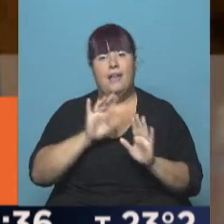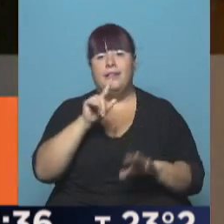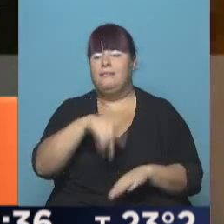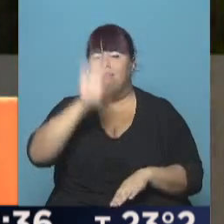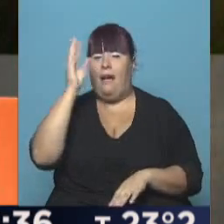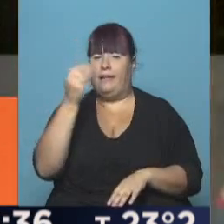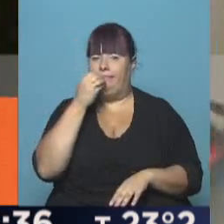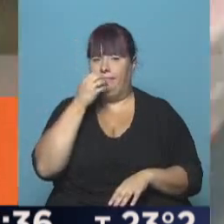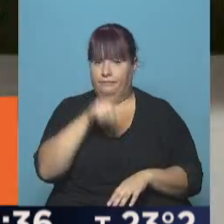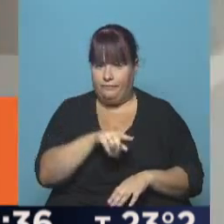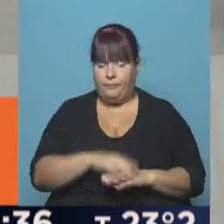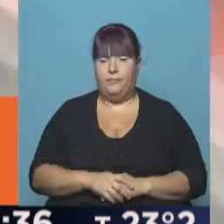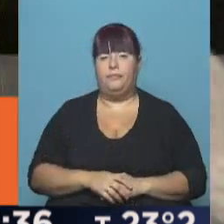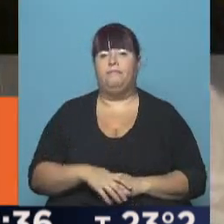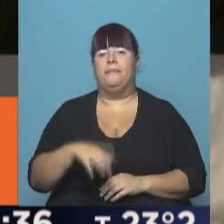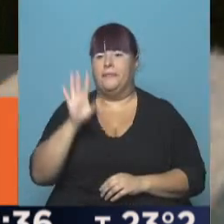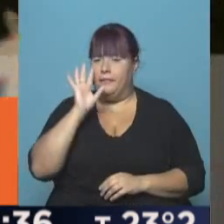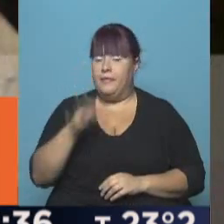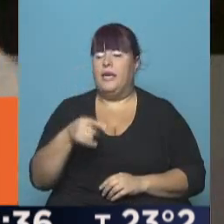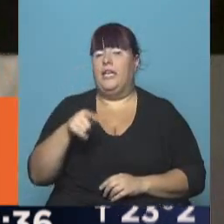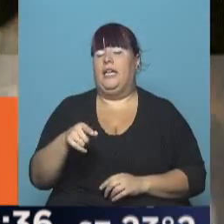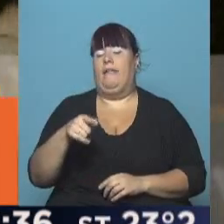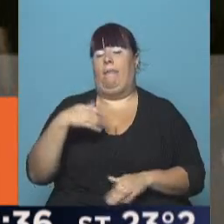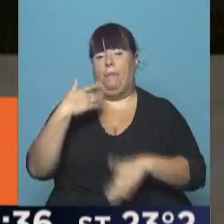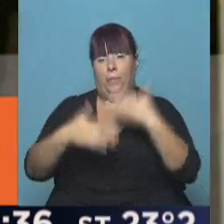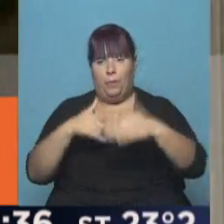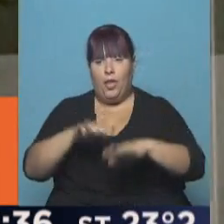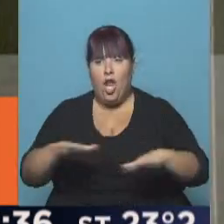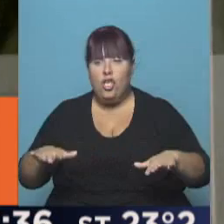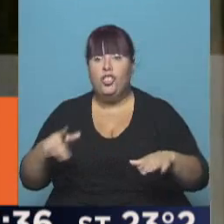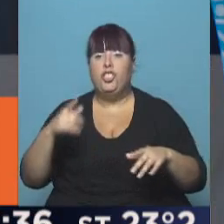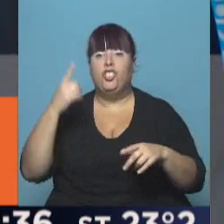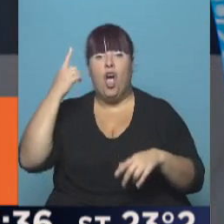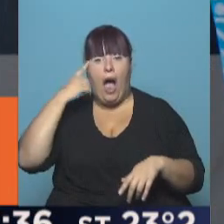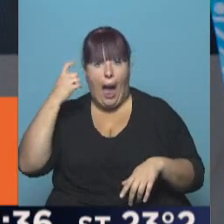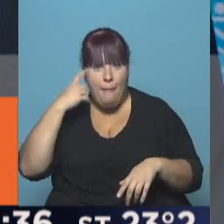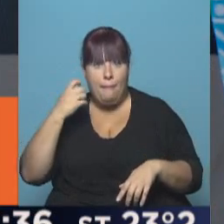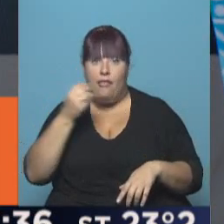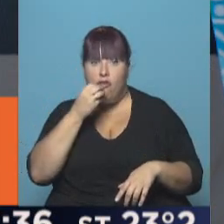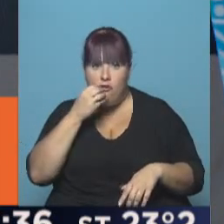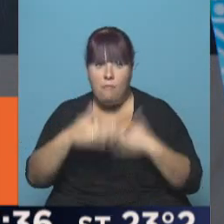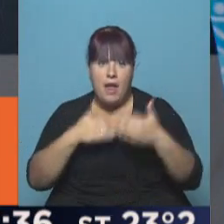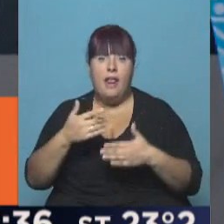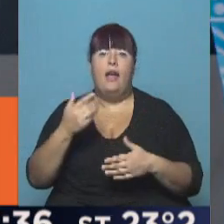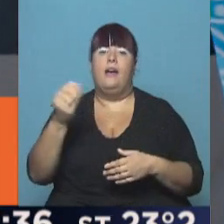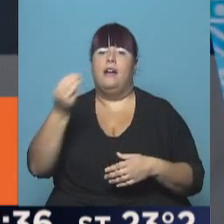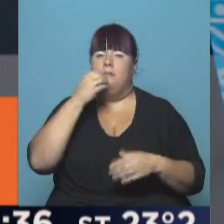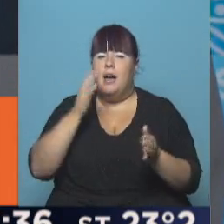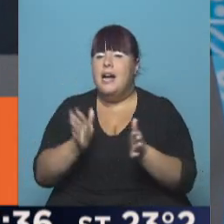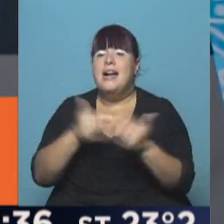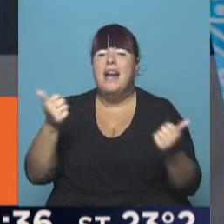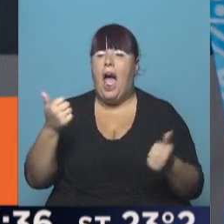principal alimentación encontramos que en la medida que los niños aprenden a comer incorporan muy